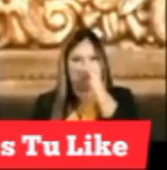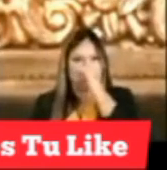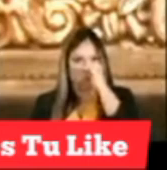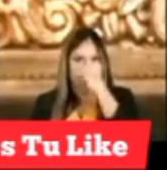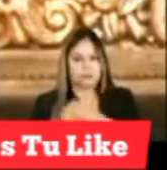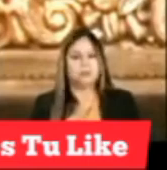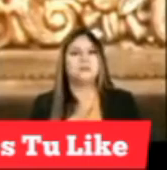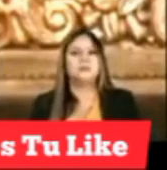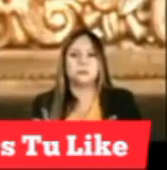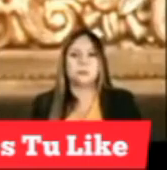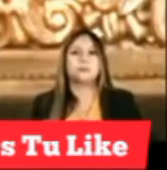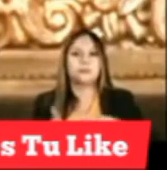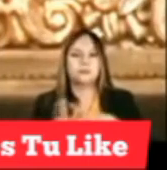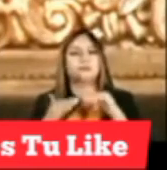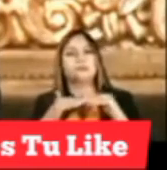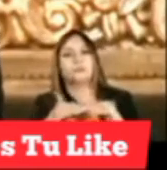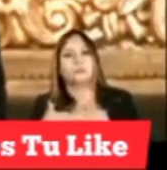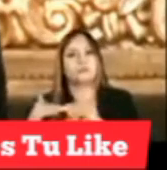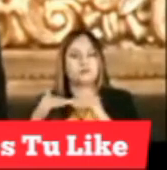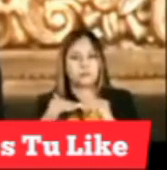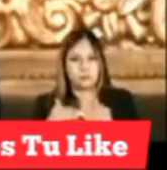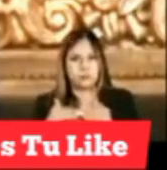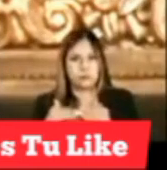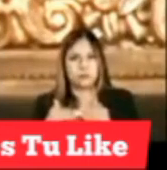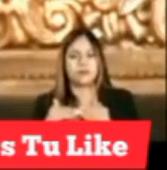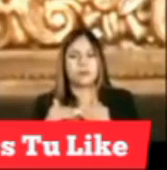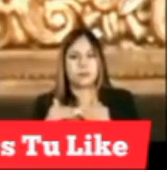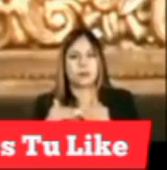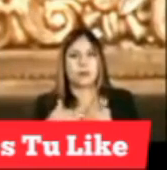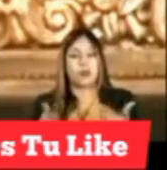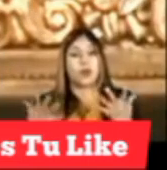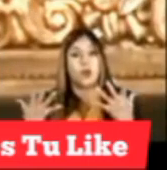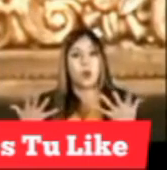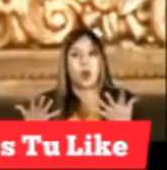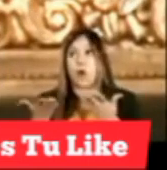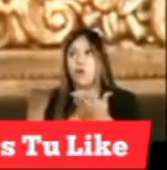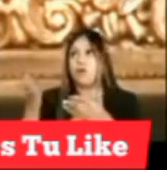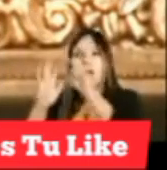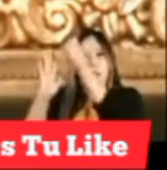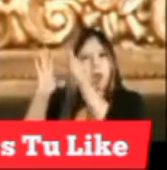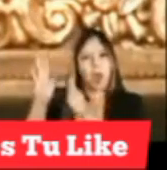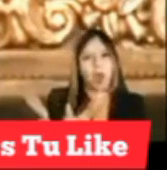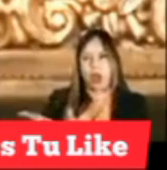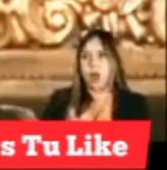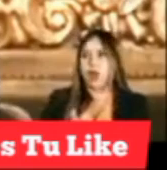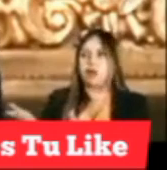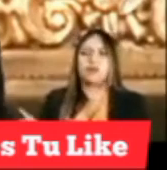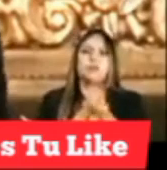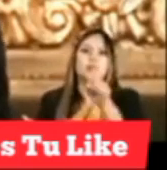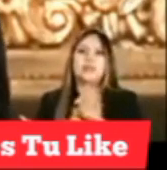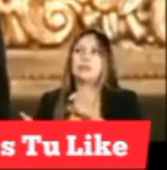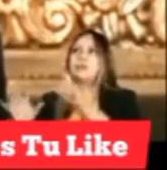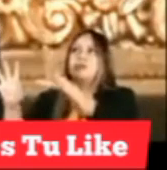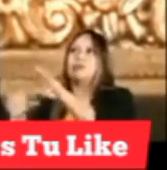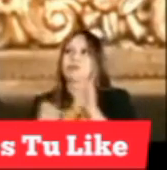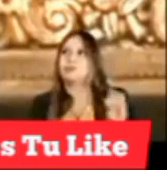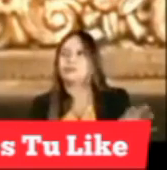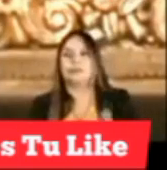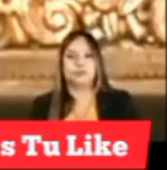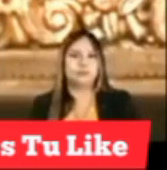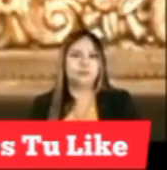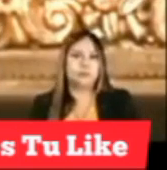democrático, y yo no creo que una obra de arte, porque no nos gusta, que tenemos que retirar.